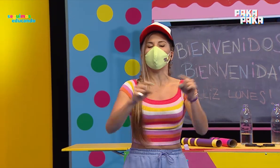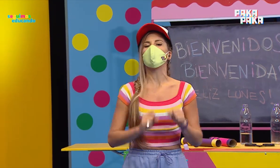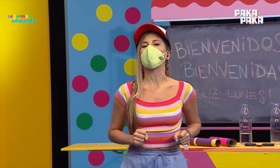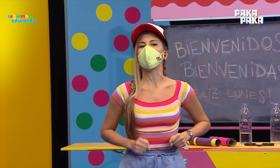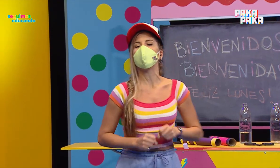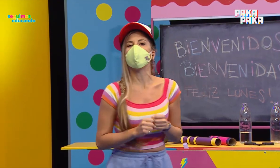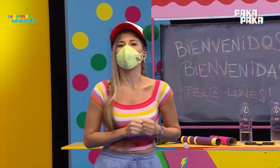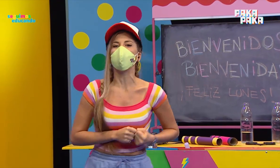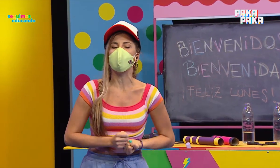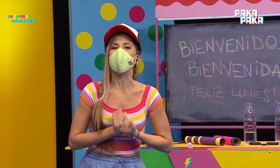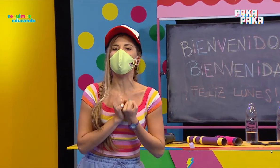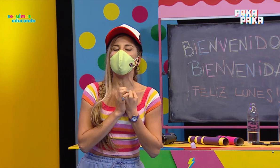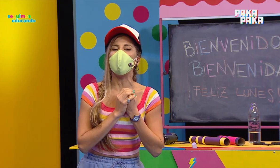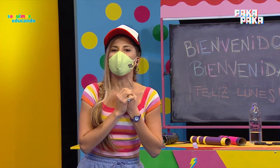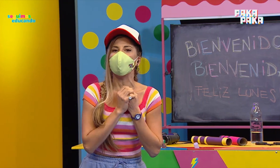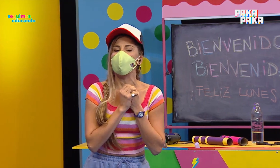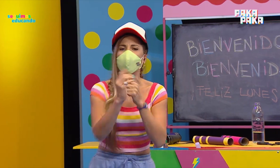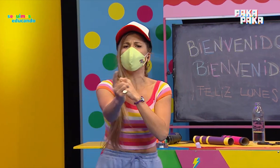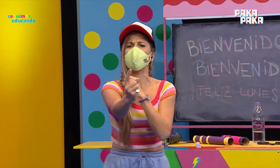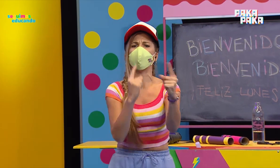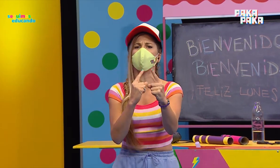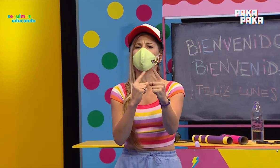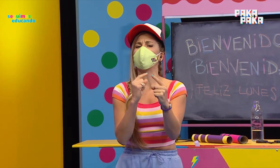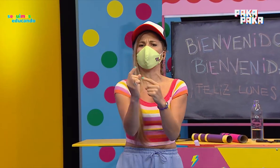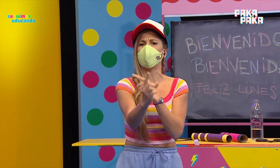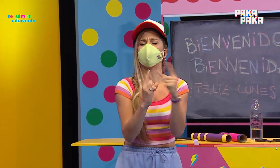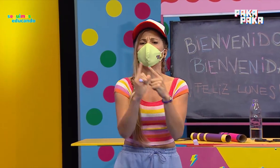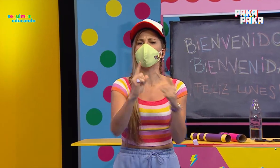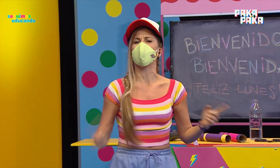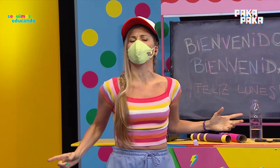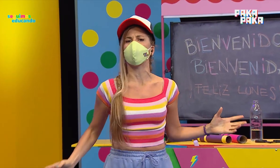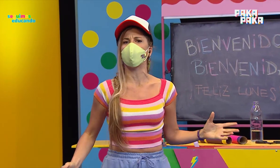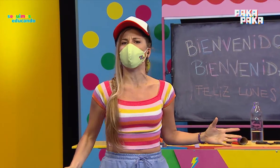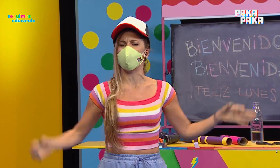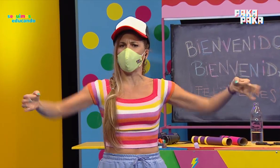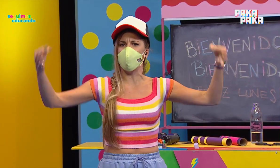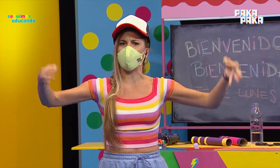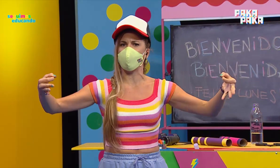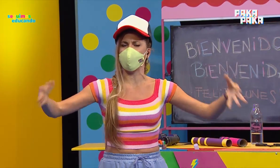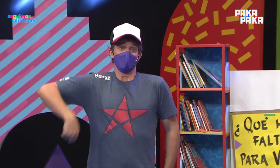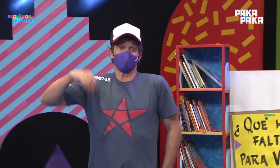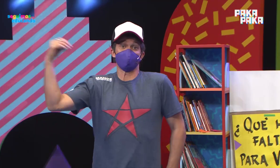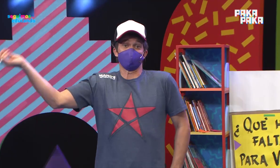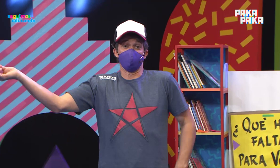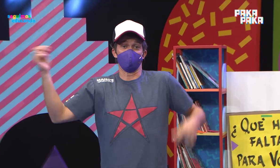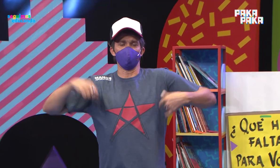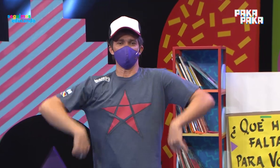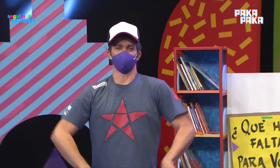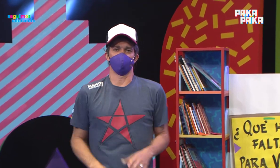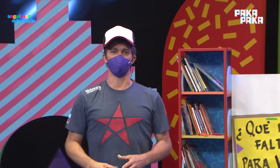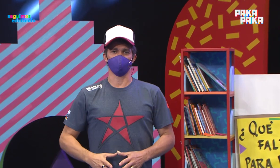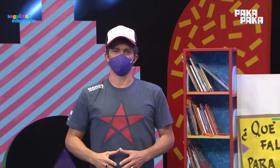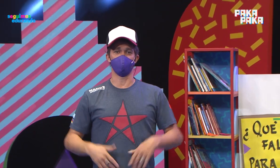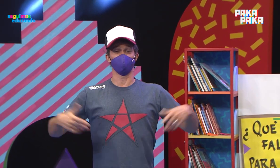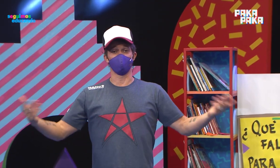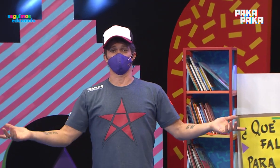están subidos en el canal de YouTube de Paca Paca. Así que estamos comunicados y comunicadas constantemente con los chicos y chicas de todo el país. Exactamente. Empieza